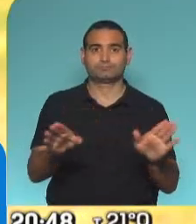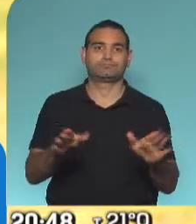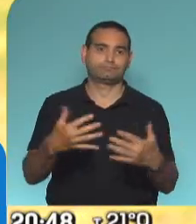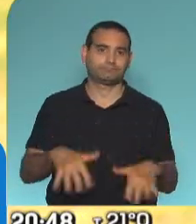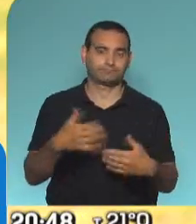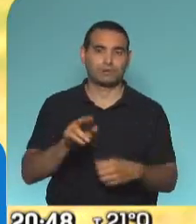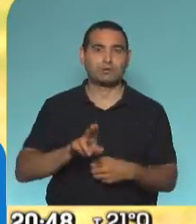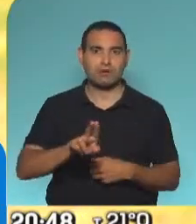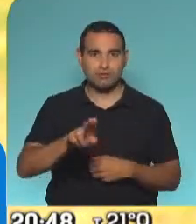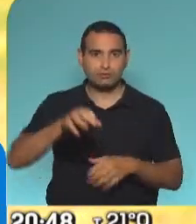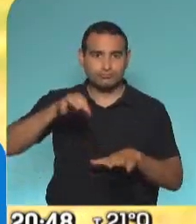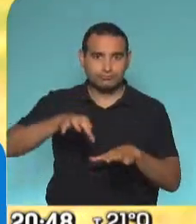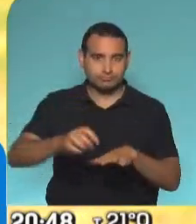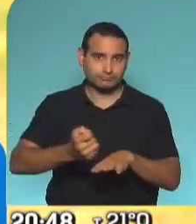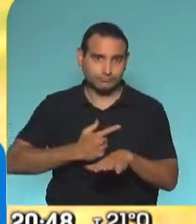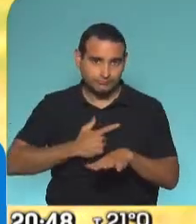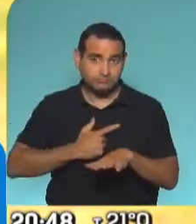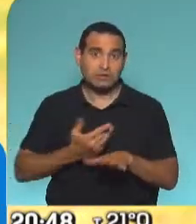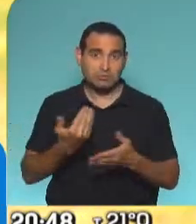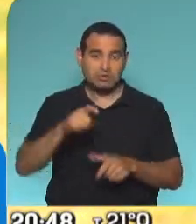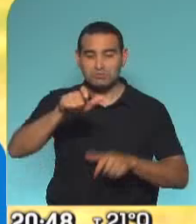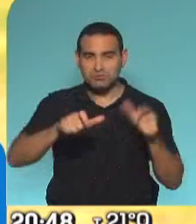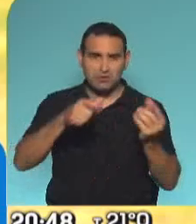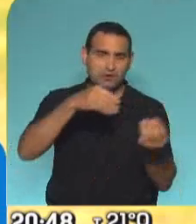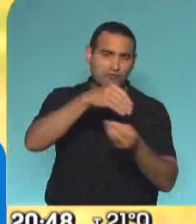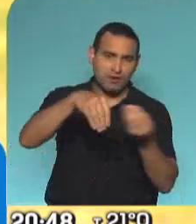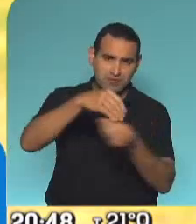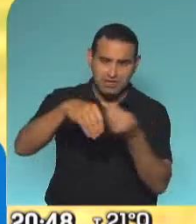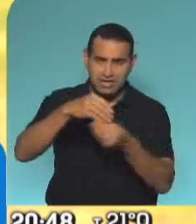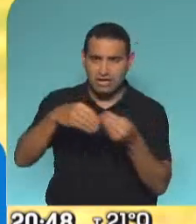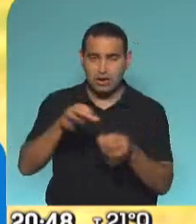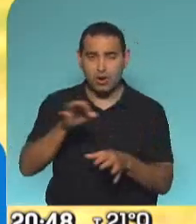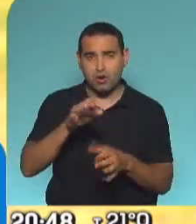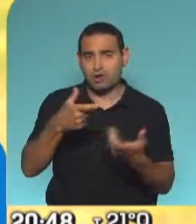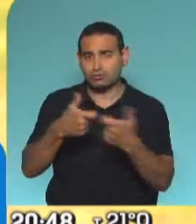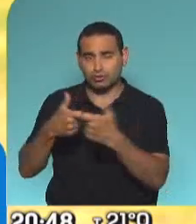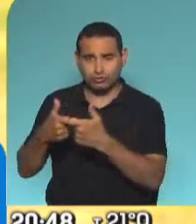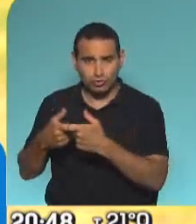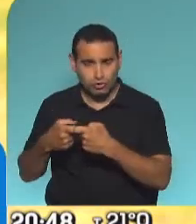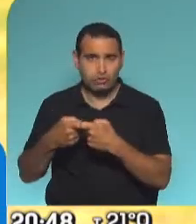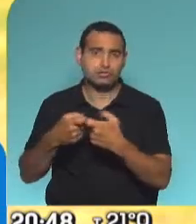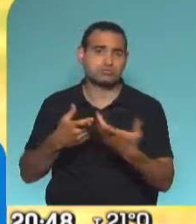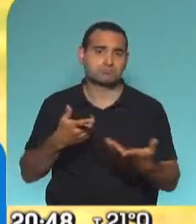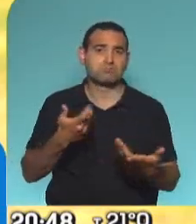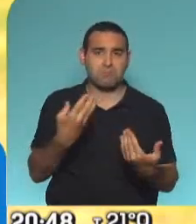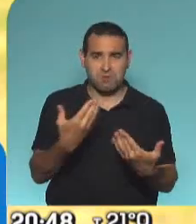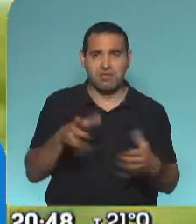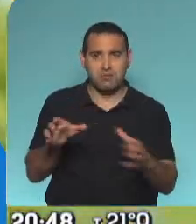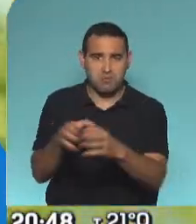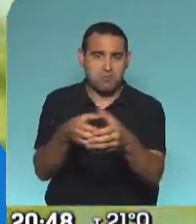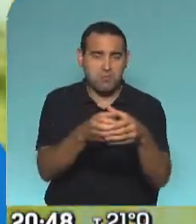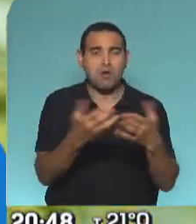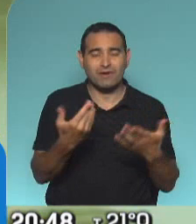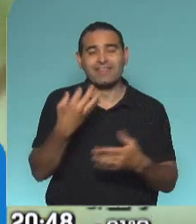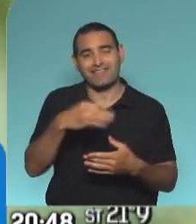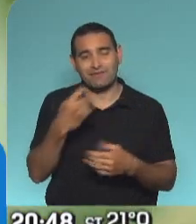permiso del autocultivo que se le permite a familiares o asociaciones a redes obviamente que tienen que